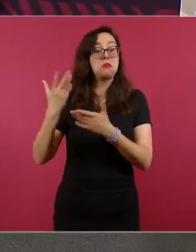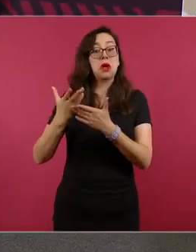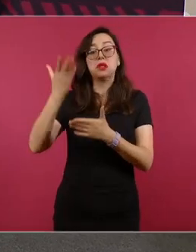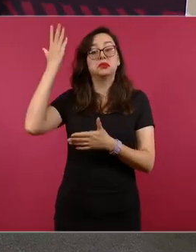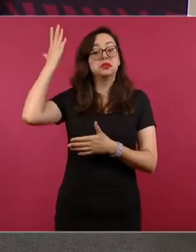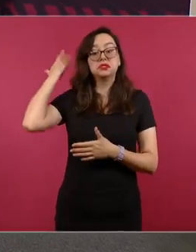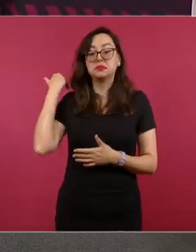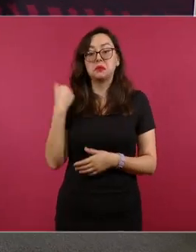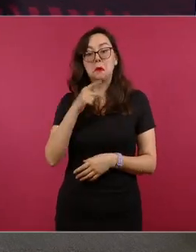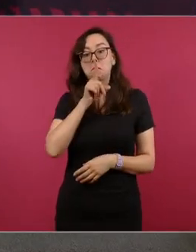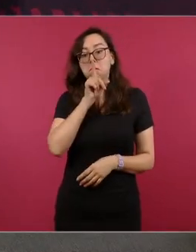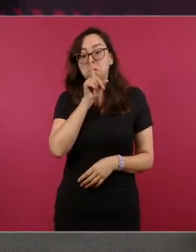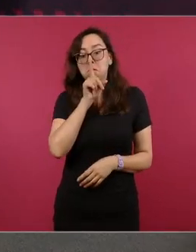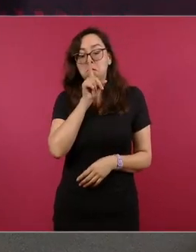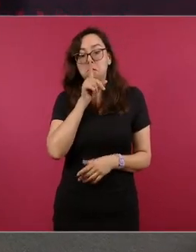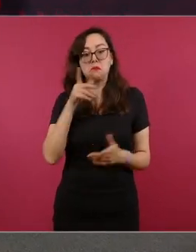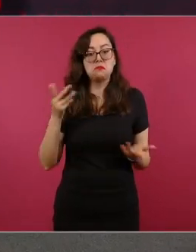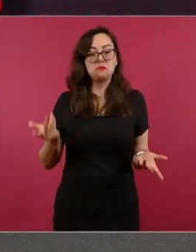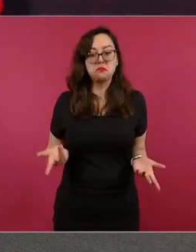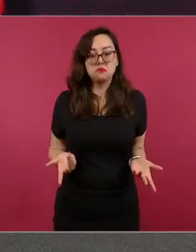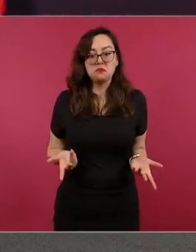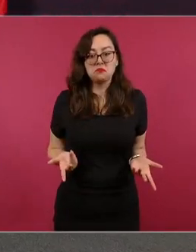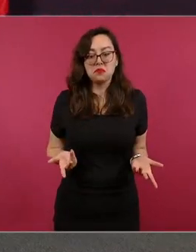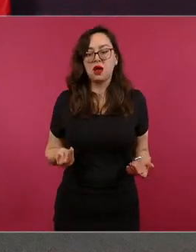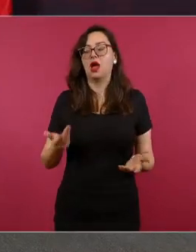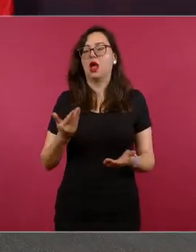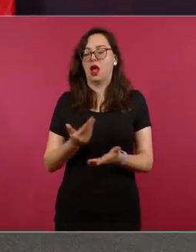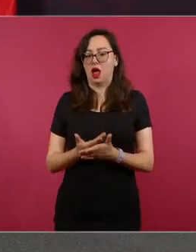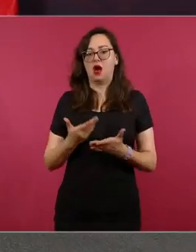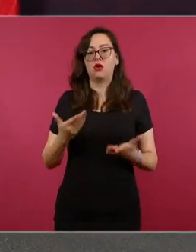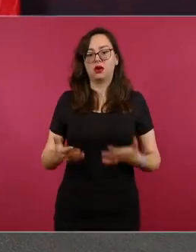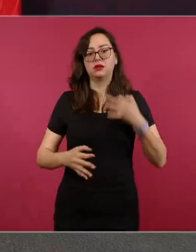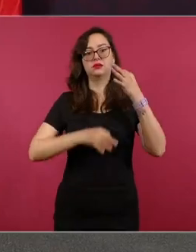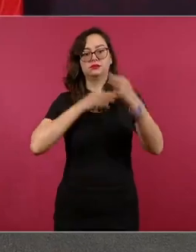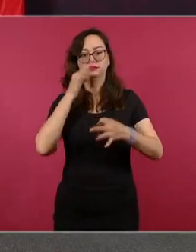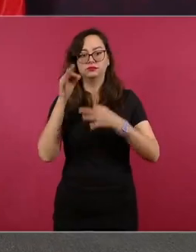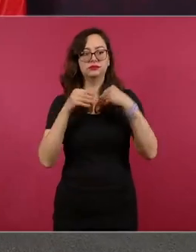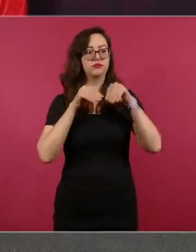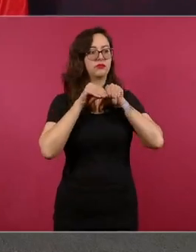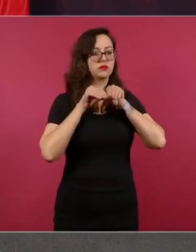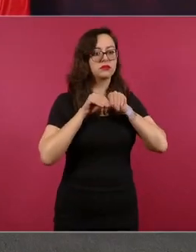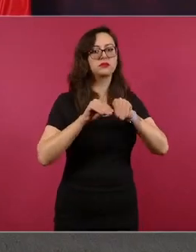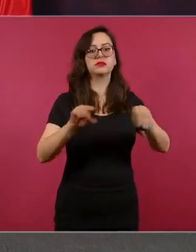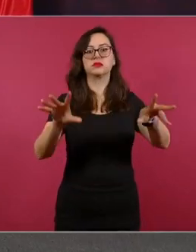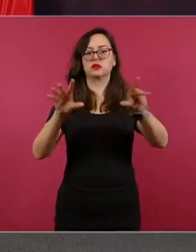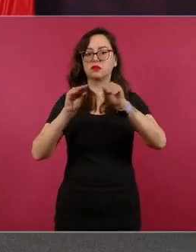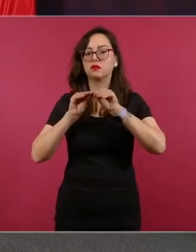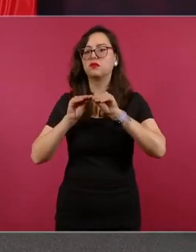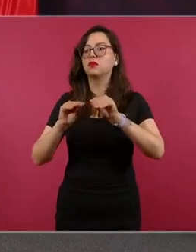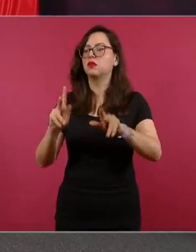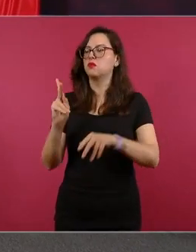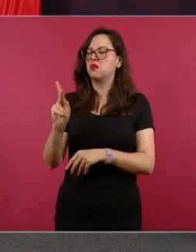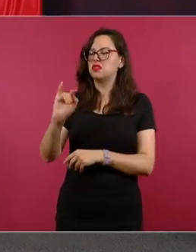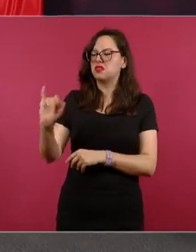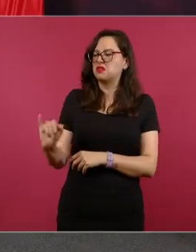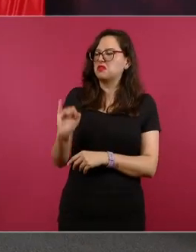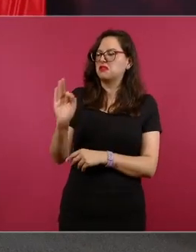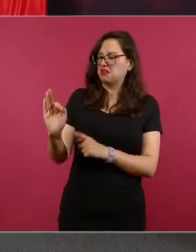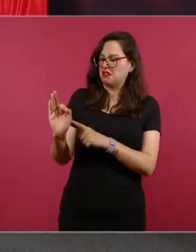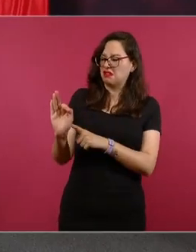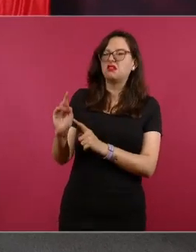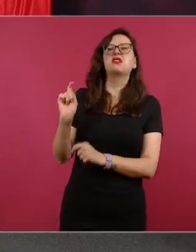Ahora, poco a poco, se va conociendo más para qué sirve ese poder,